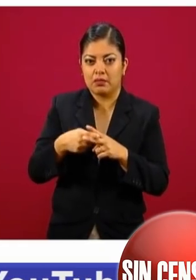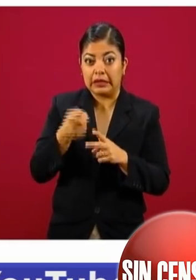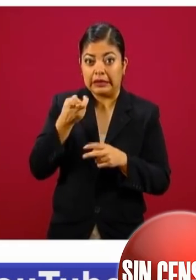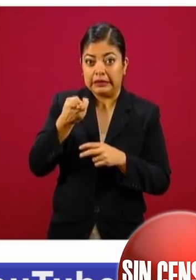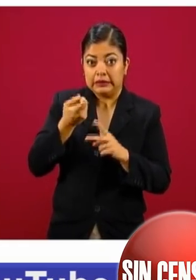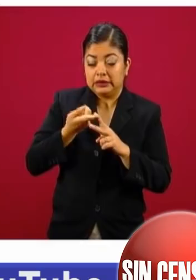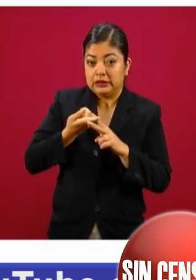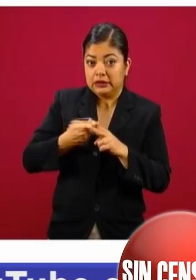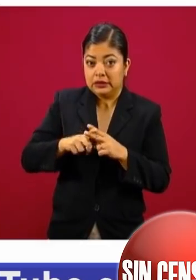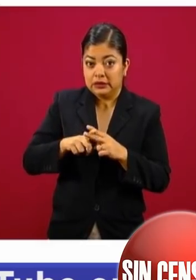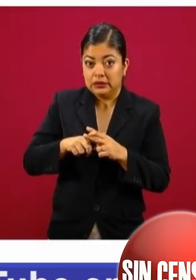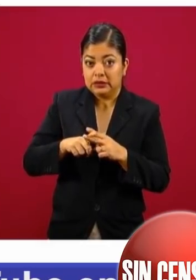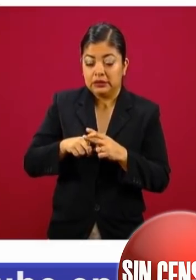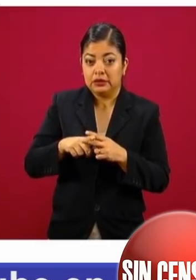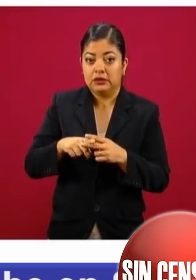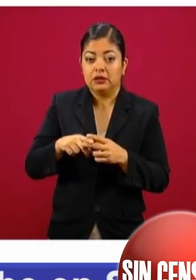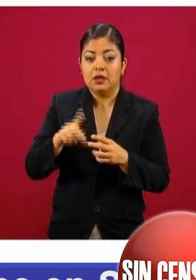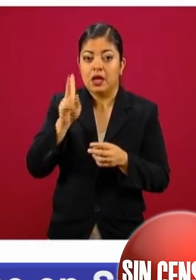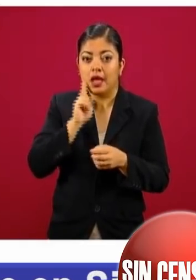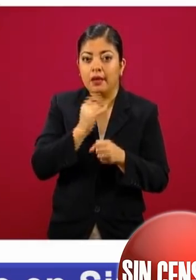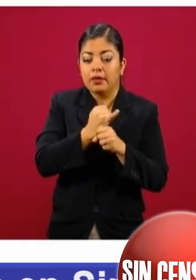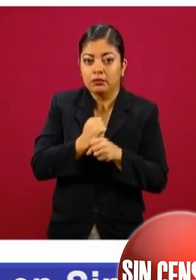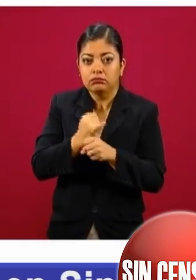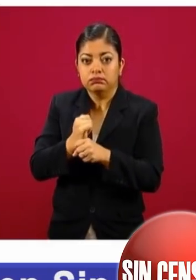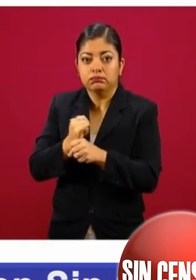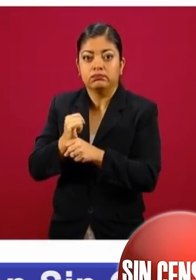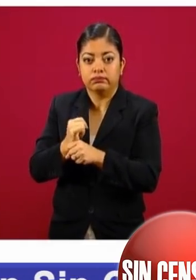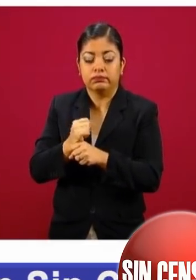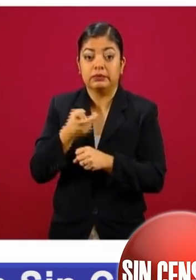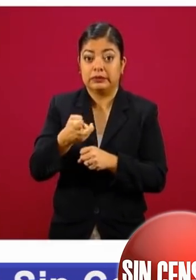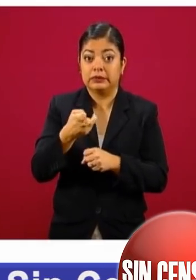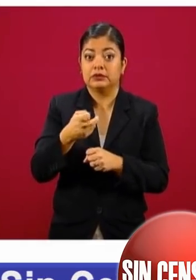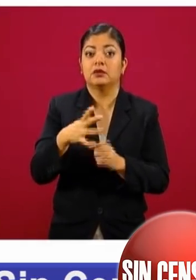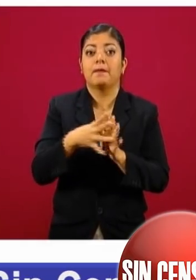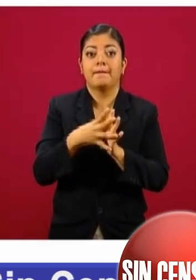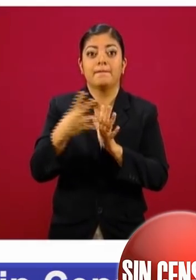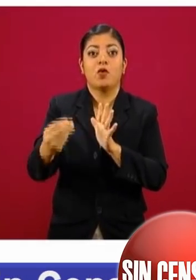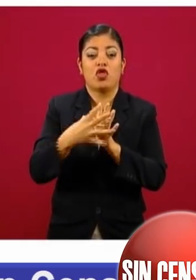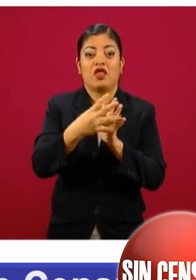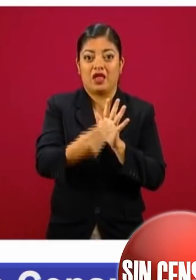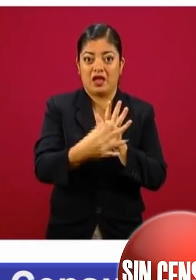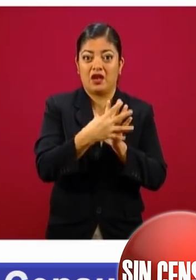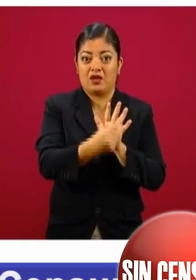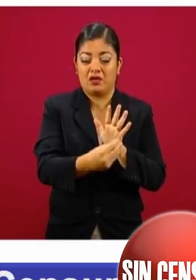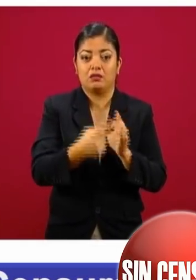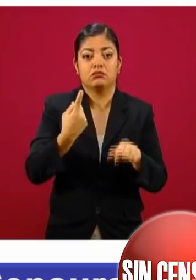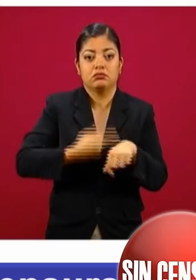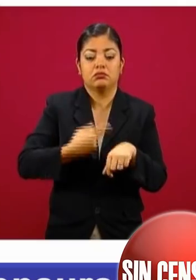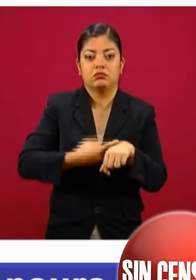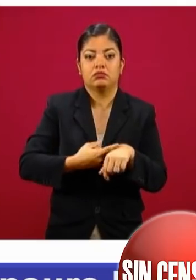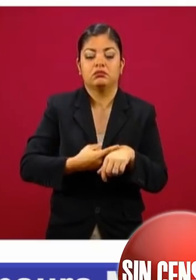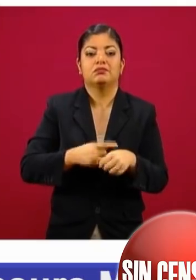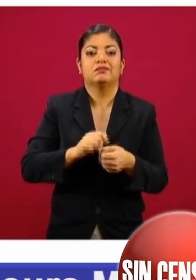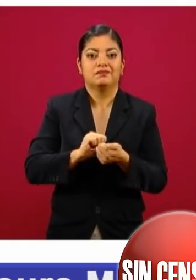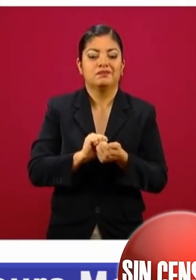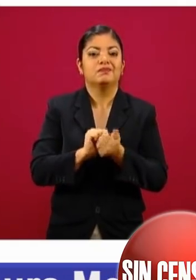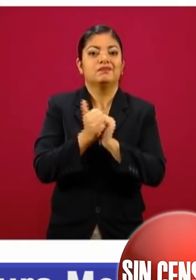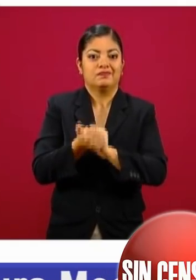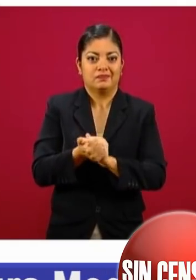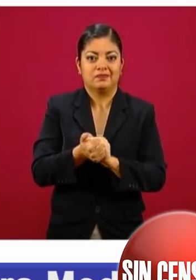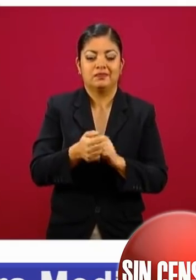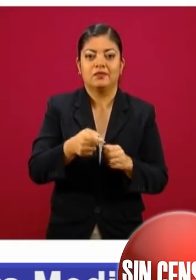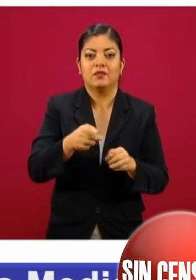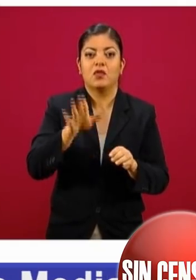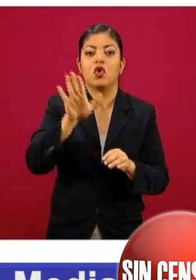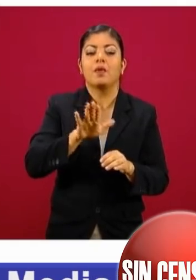datos reales observados y de un modelo de transmisión de enfermedad, poder proyectar esta curva como